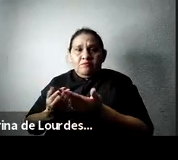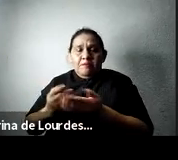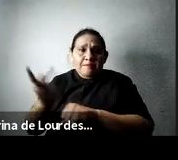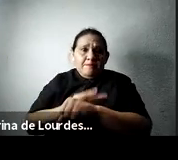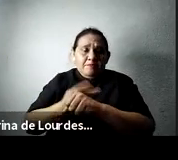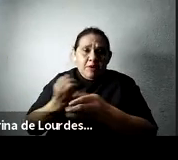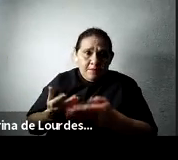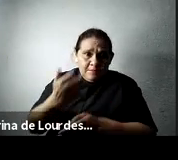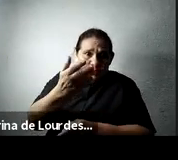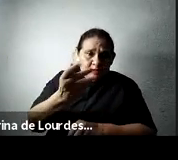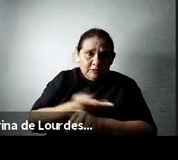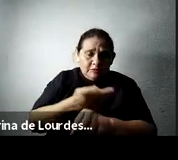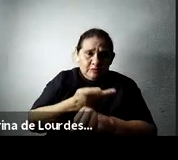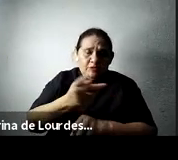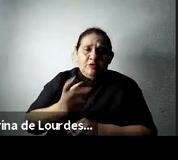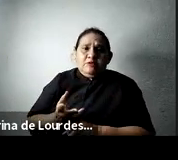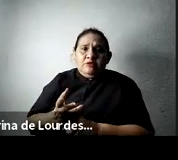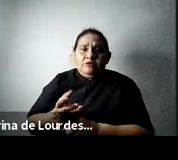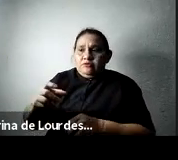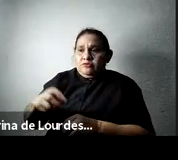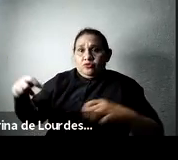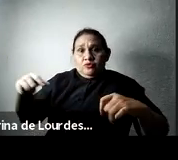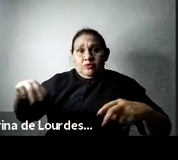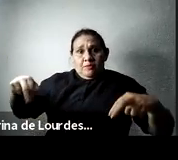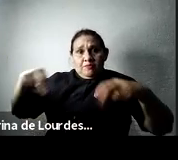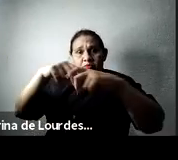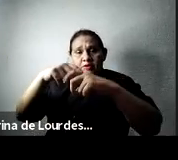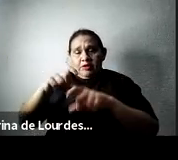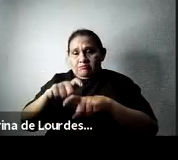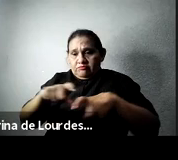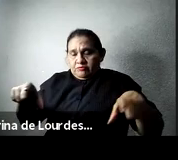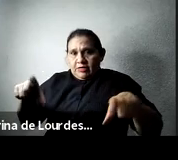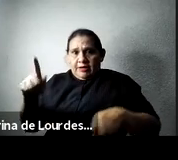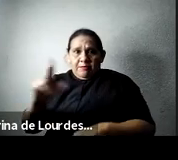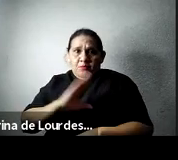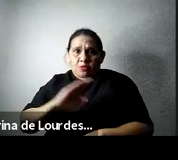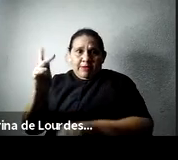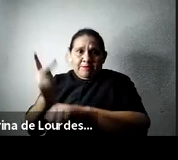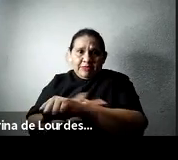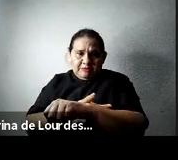las intersecciones, en los cruces peatonales, ¿no? Para que pueda circular. La siguiente.